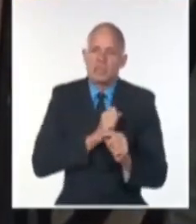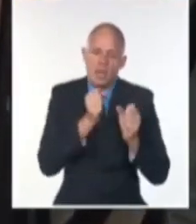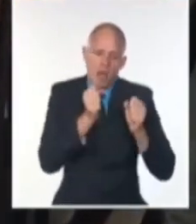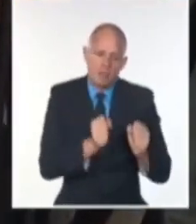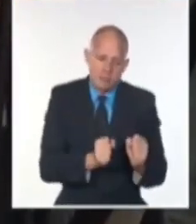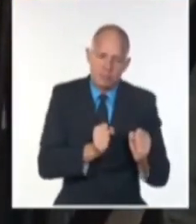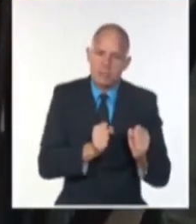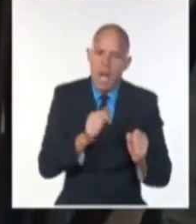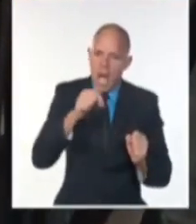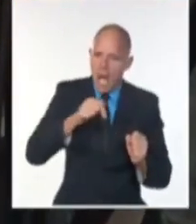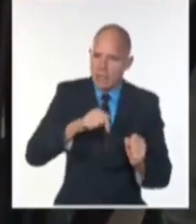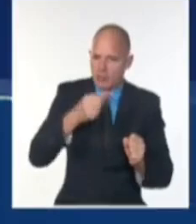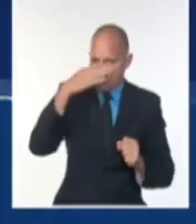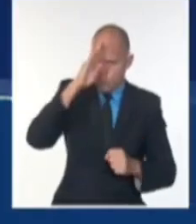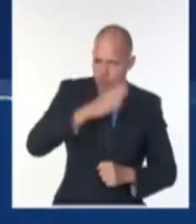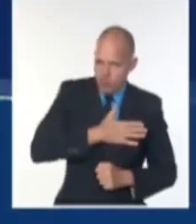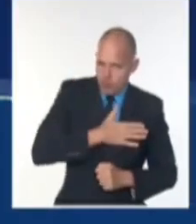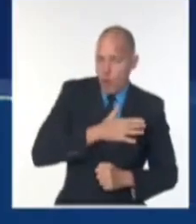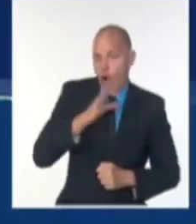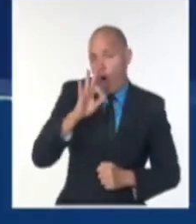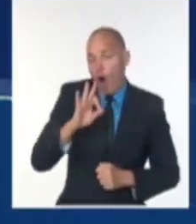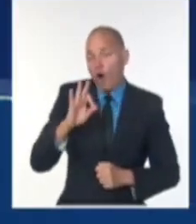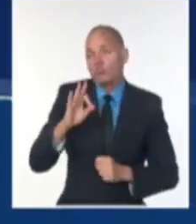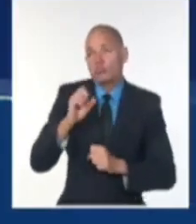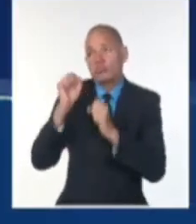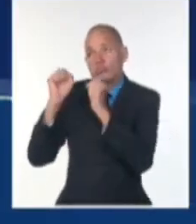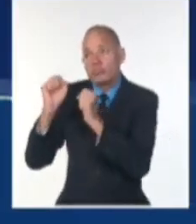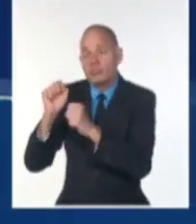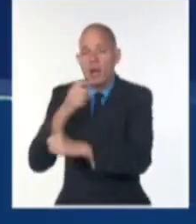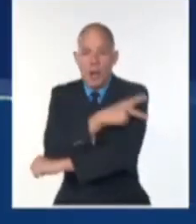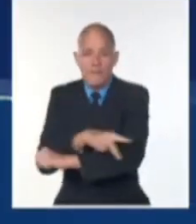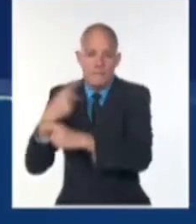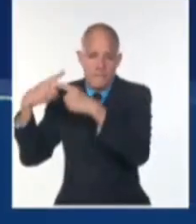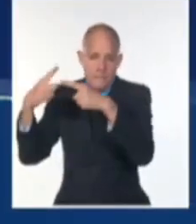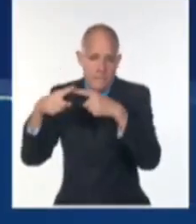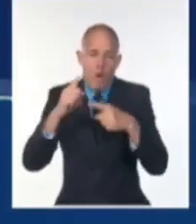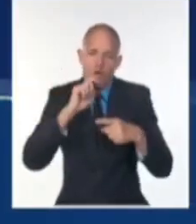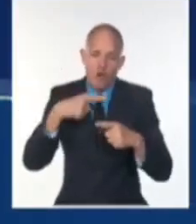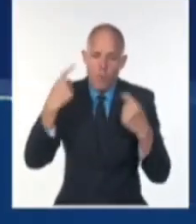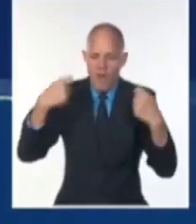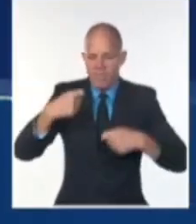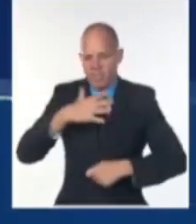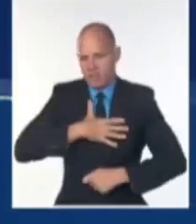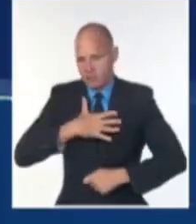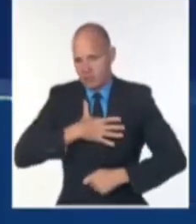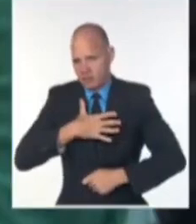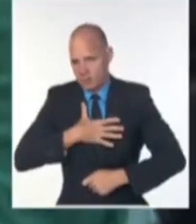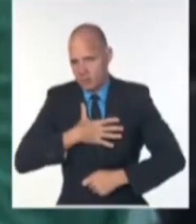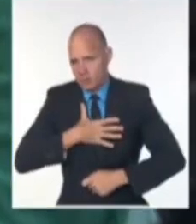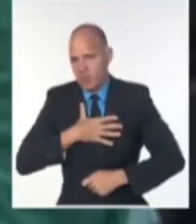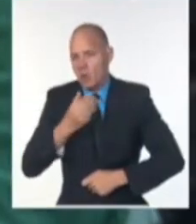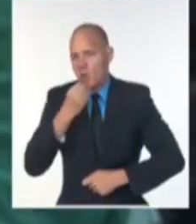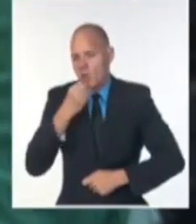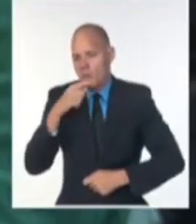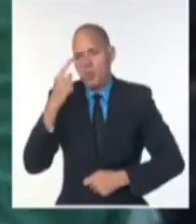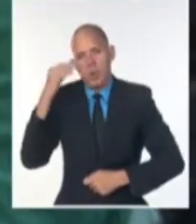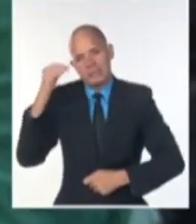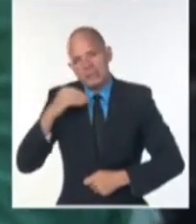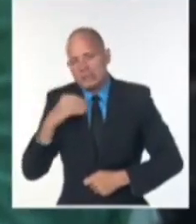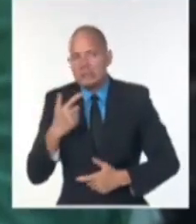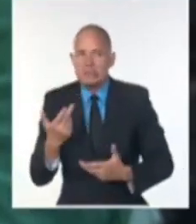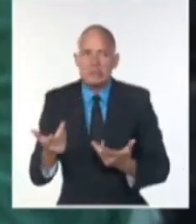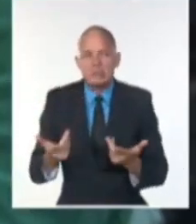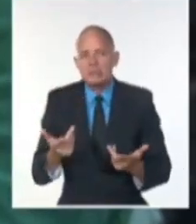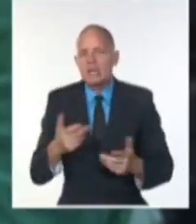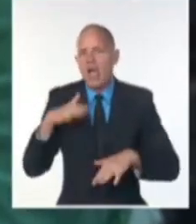exterior, que garanticen a su vez el ejercicio de los derechos relacionados con la disponibilidad sobre